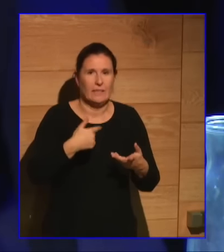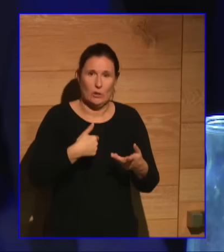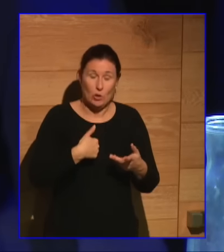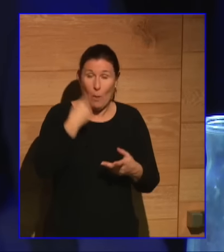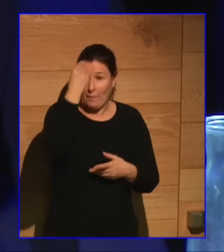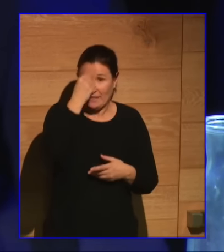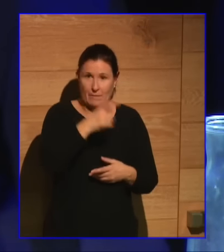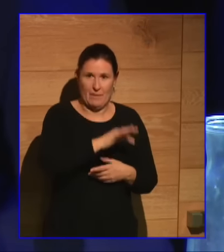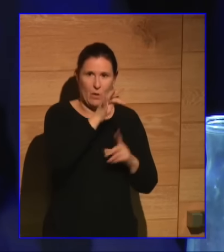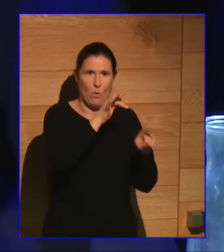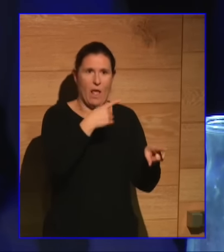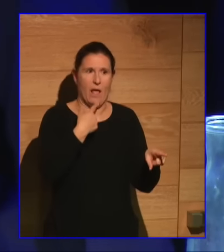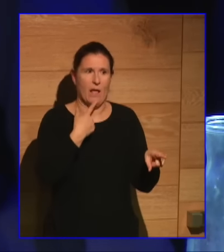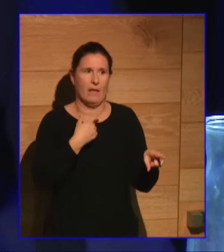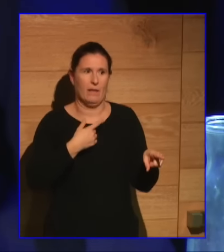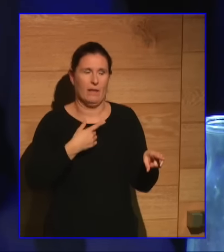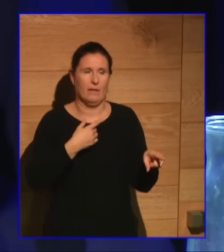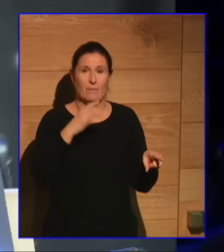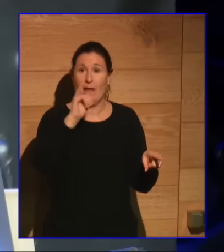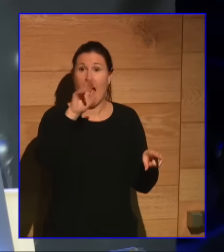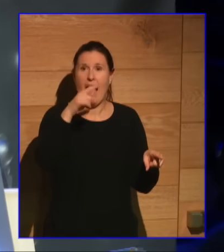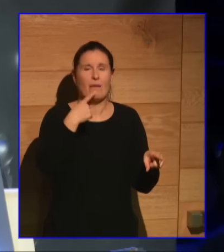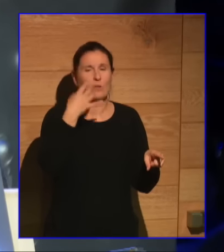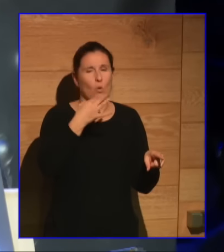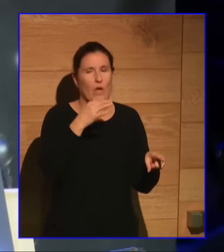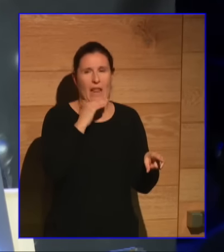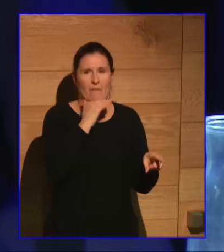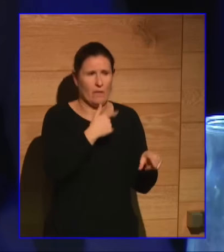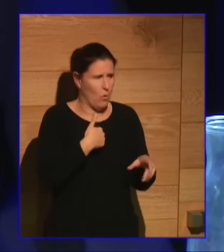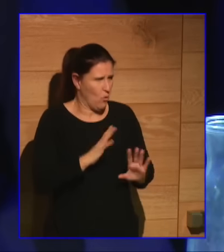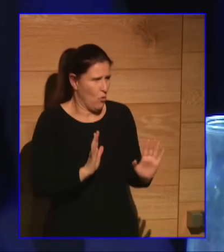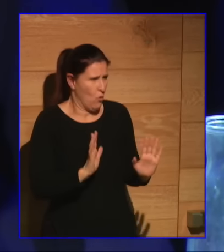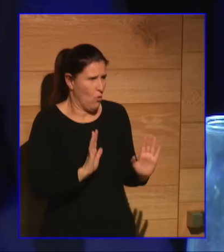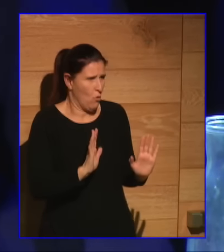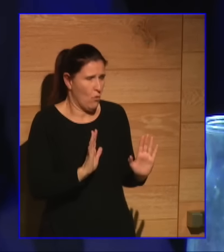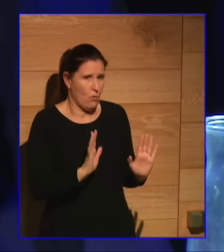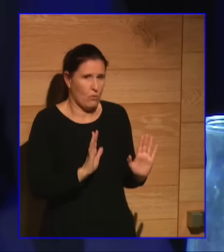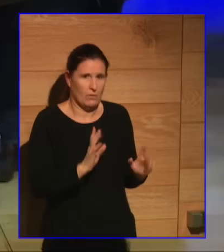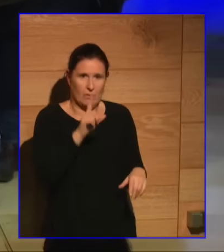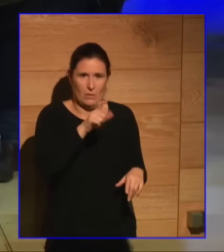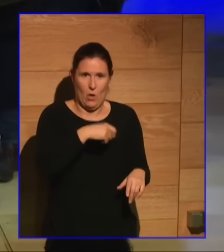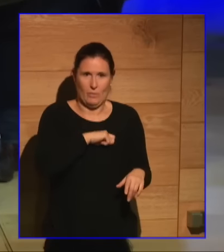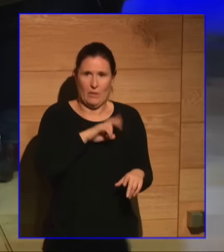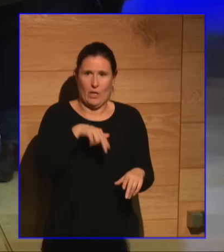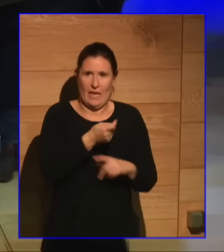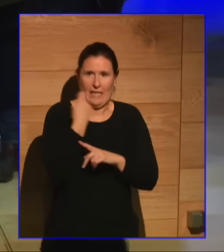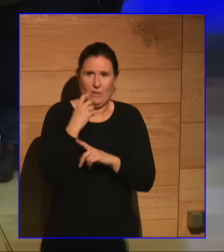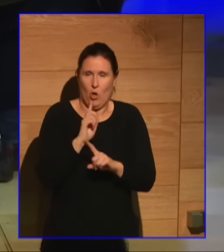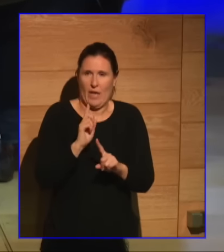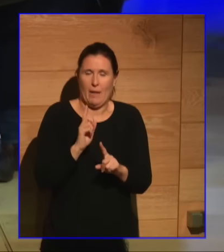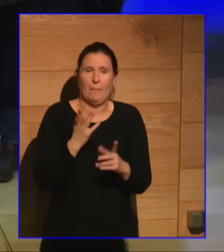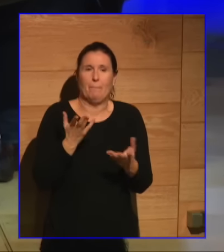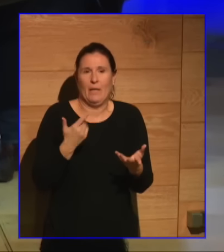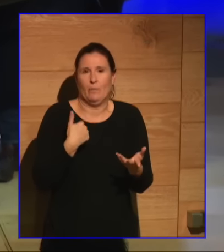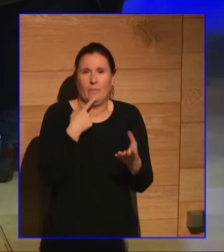Vale. Yo pensaba, esta película a Javi le va a enfadar muchísimo. No, quiero decir, los españoles también eran negreros, pero quiero decir